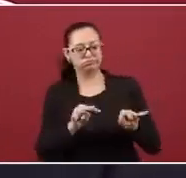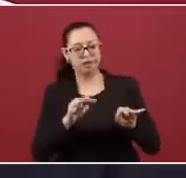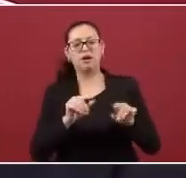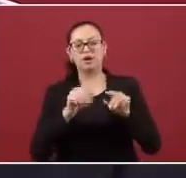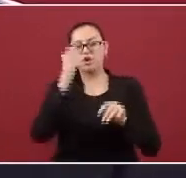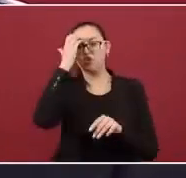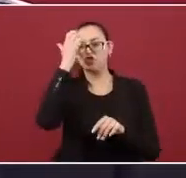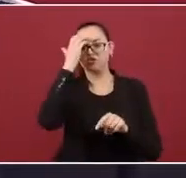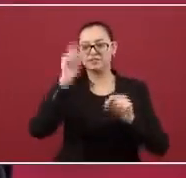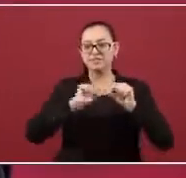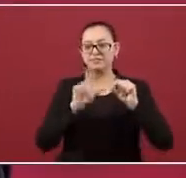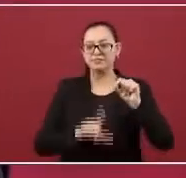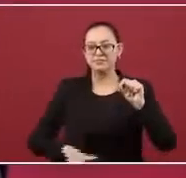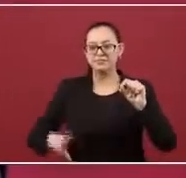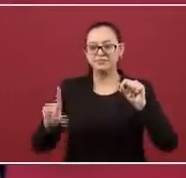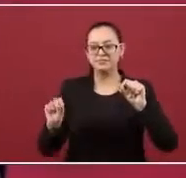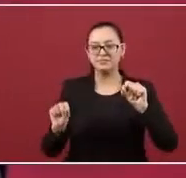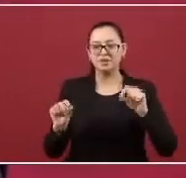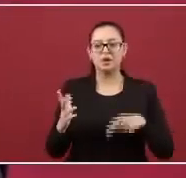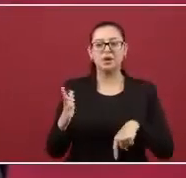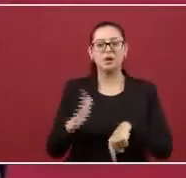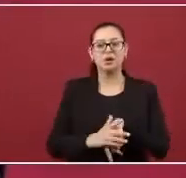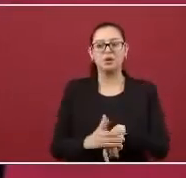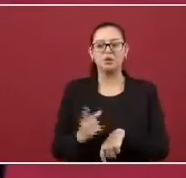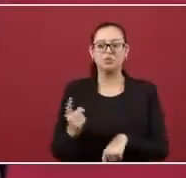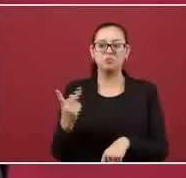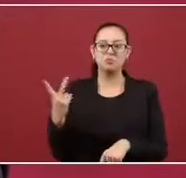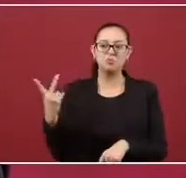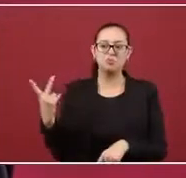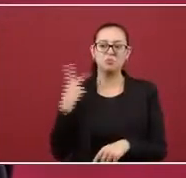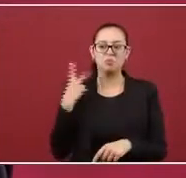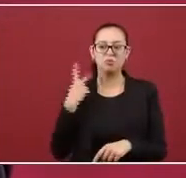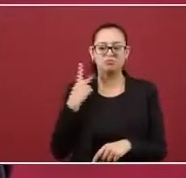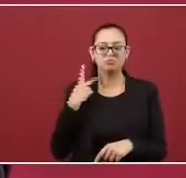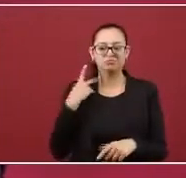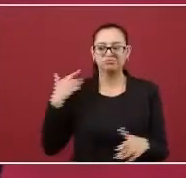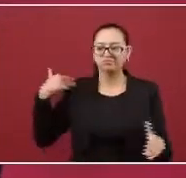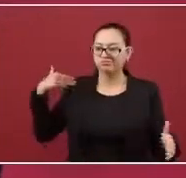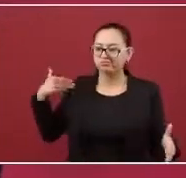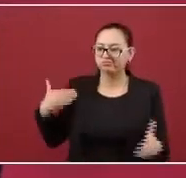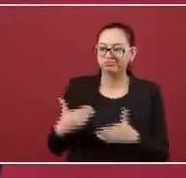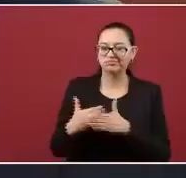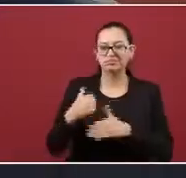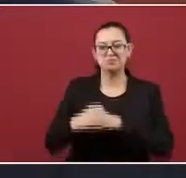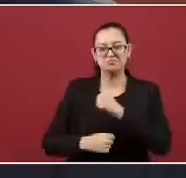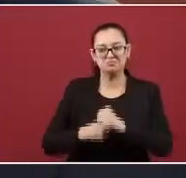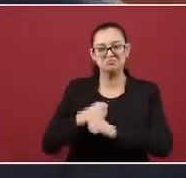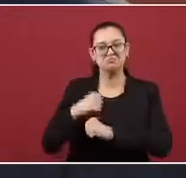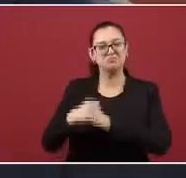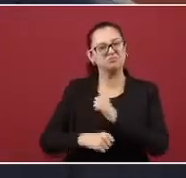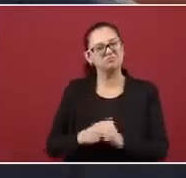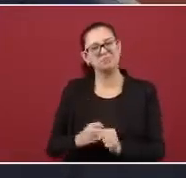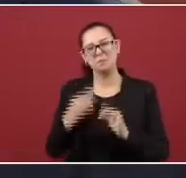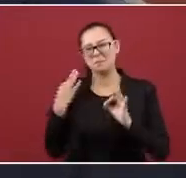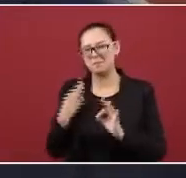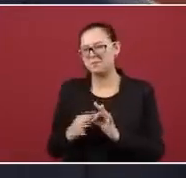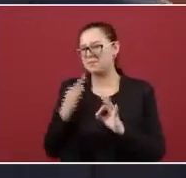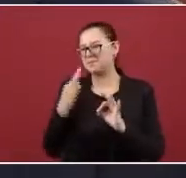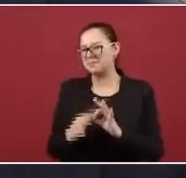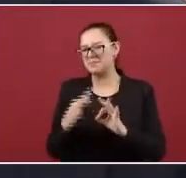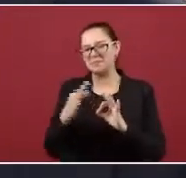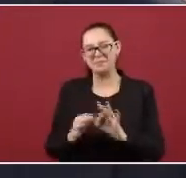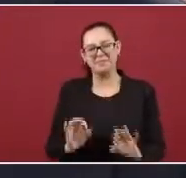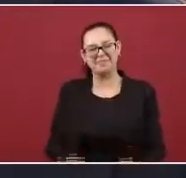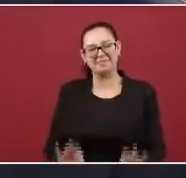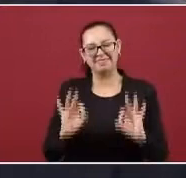porque ha sido una política exterior durante mucho tiempo ejemplar, por